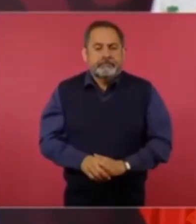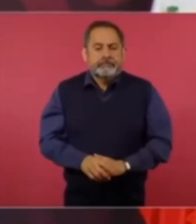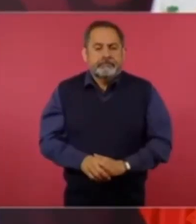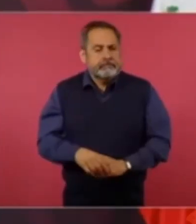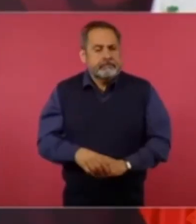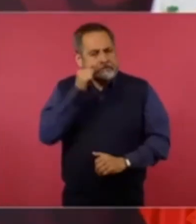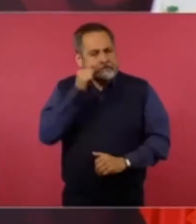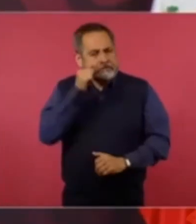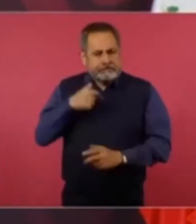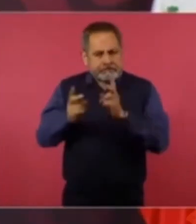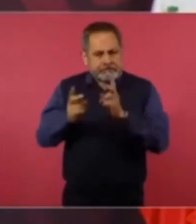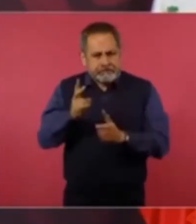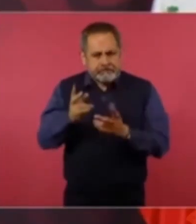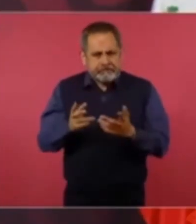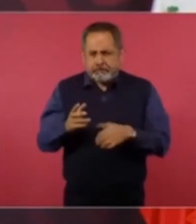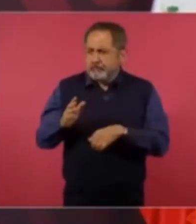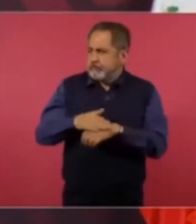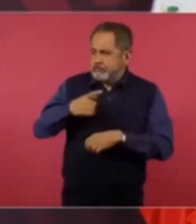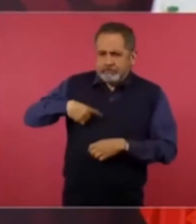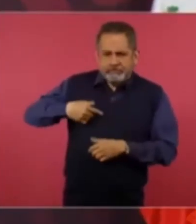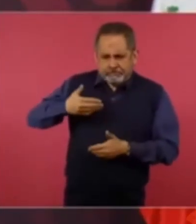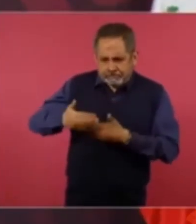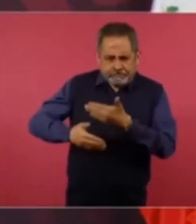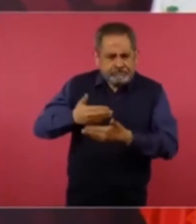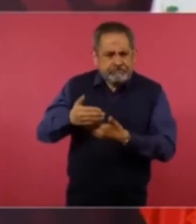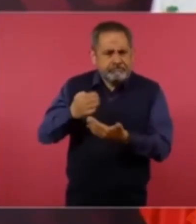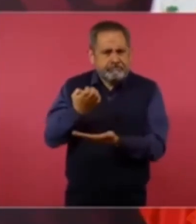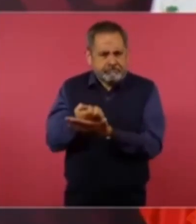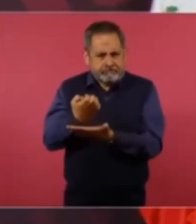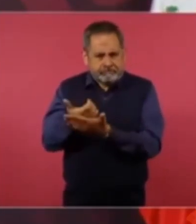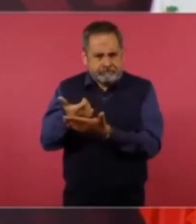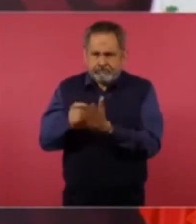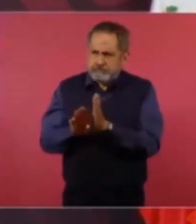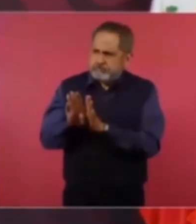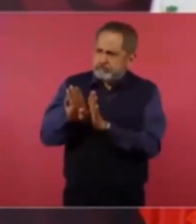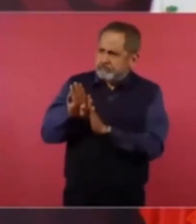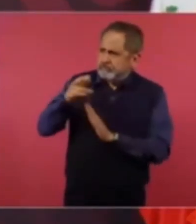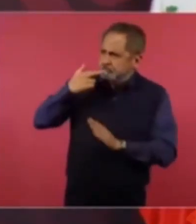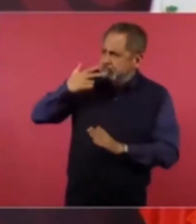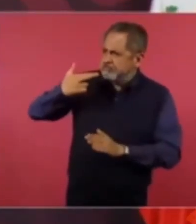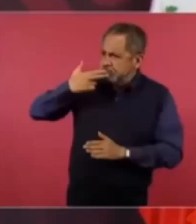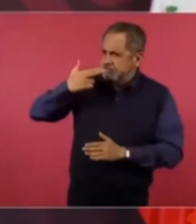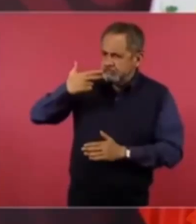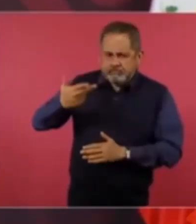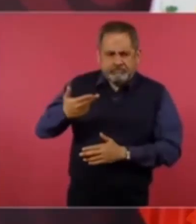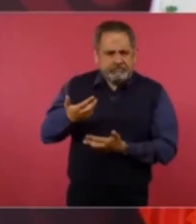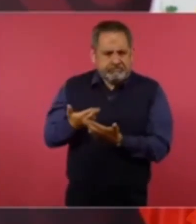Ayer hablaba yo, ¿por qué hemos avanzado en lo económico? ¿Por qué México tiene